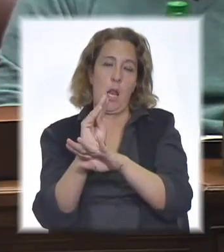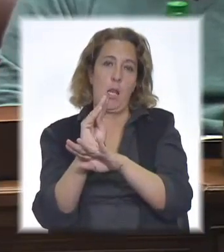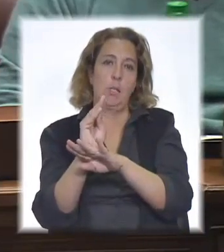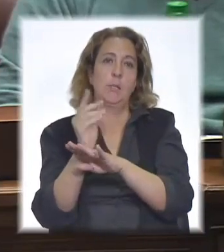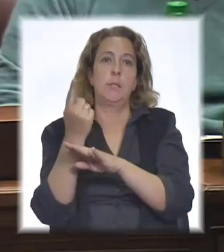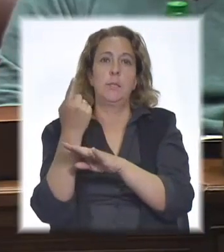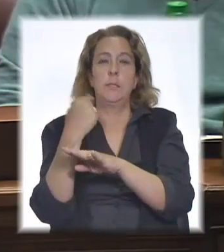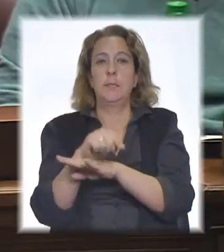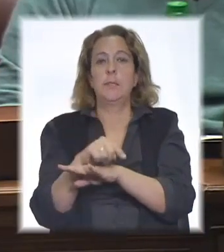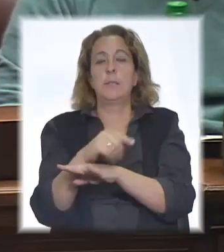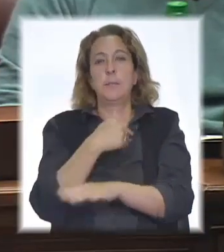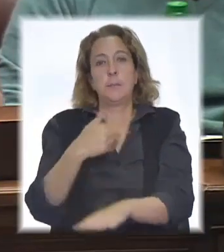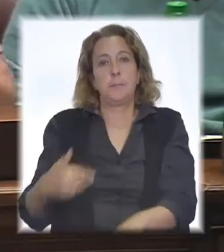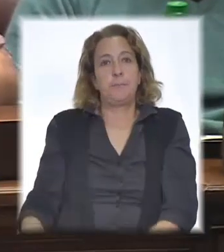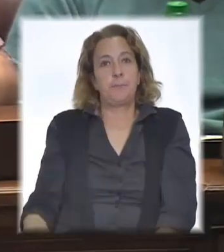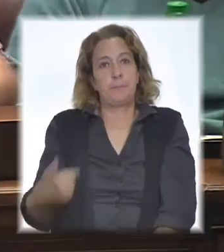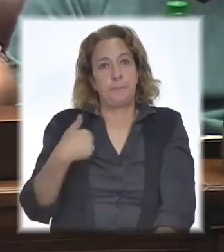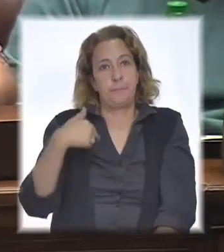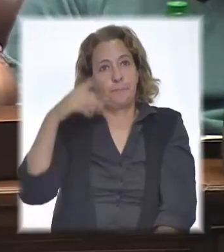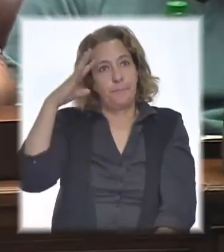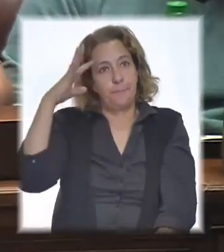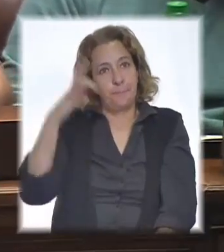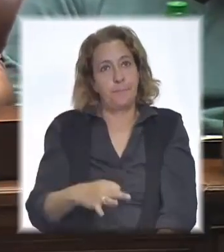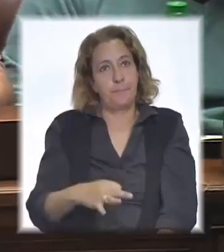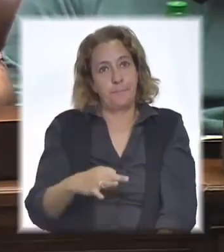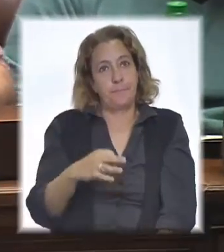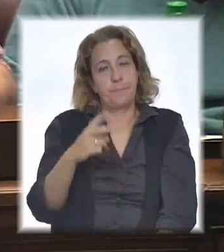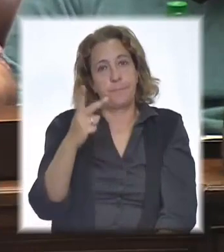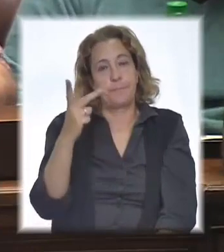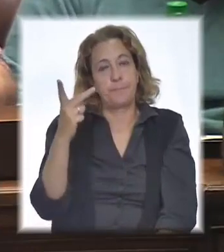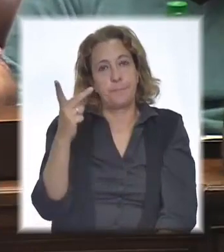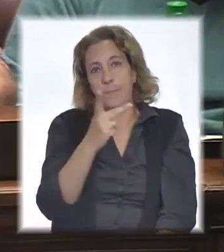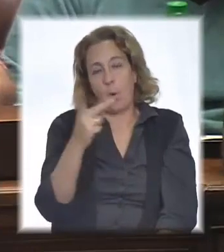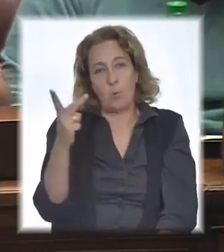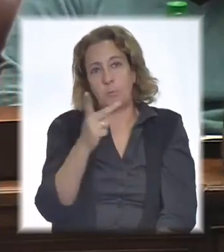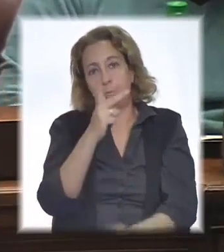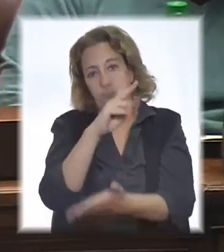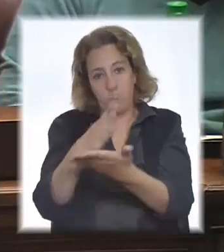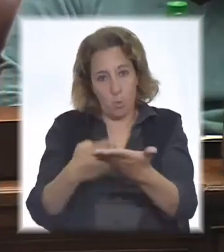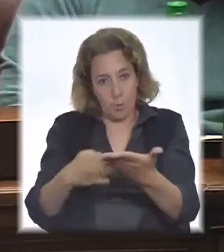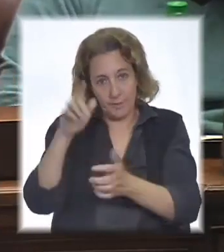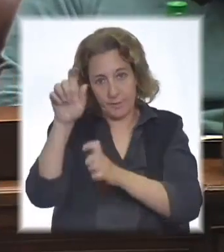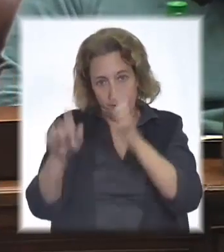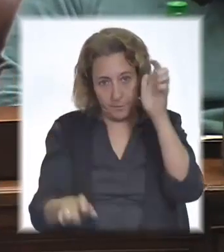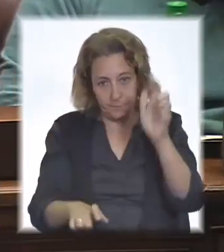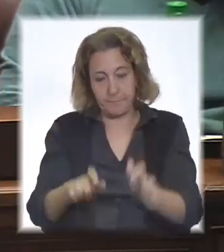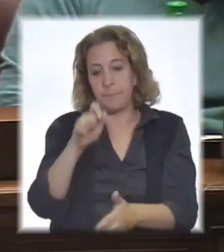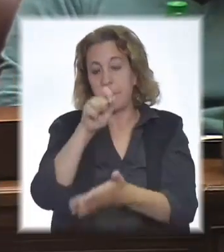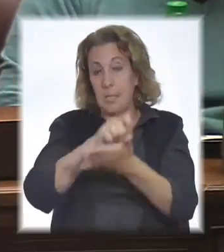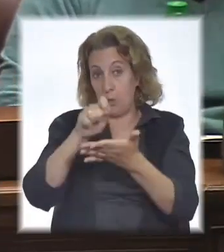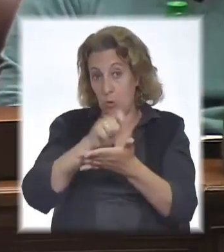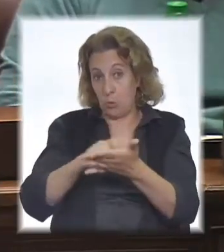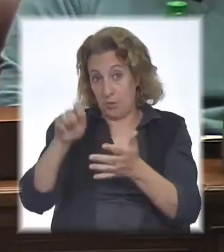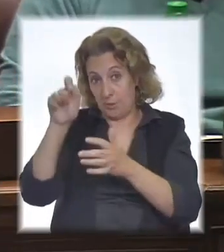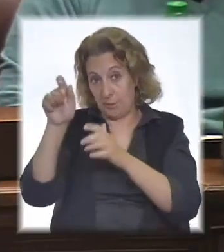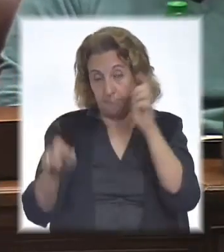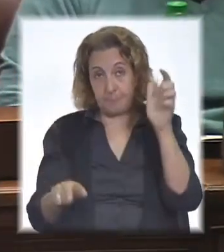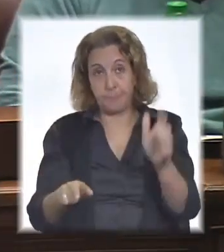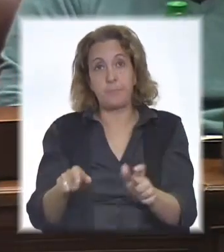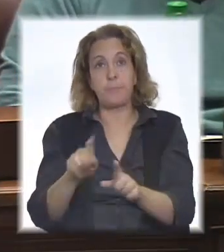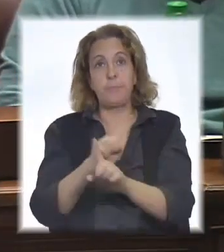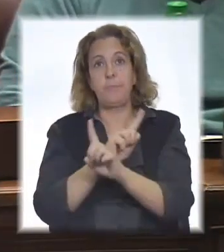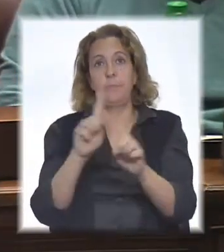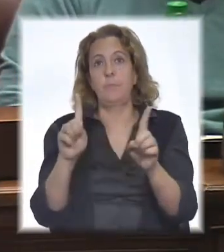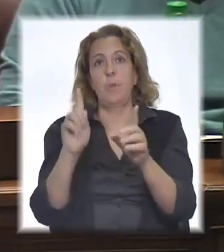entonces presidente yo creo que estos 22 dos poetas dos escritores no le pertenecen